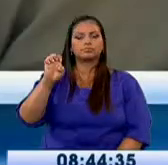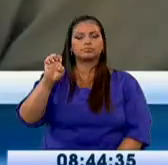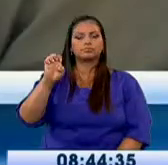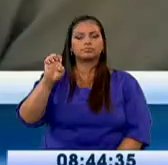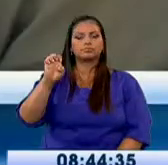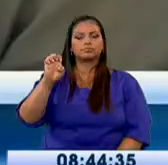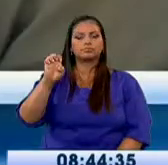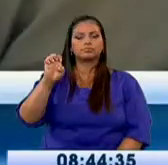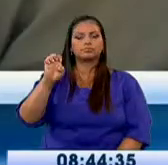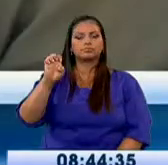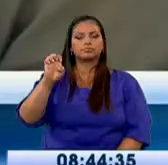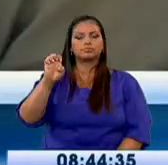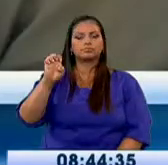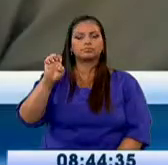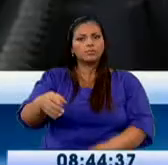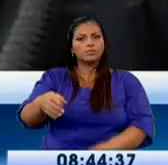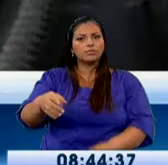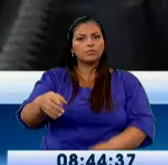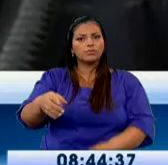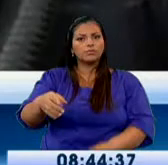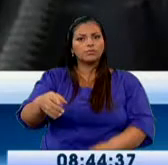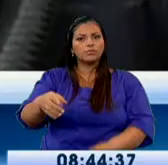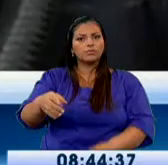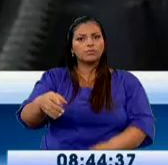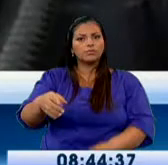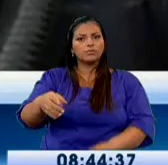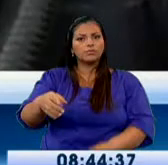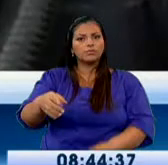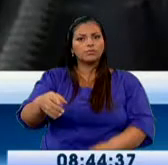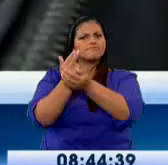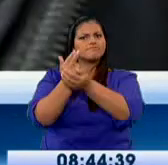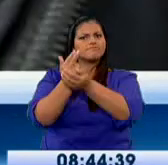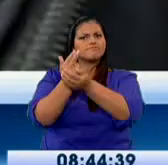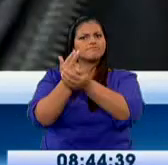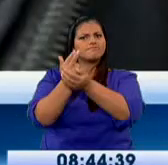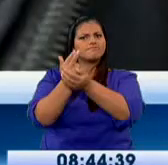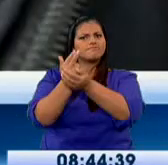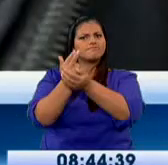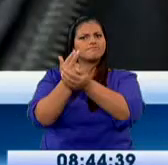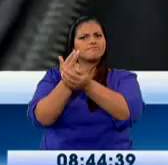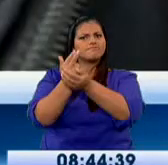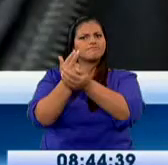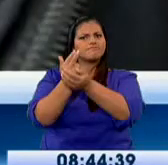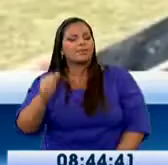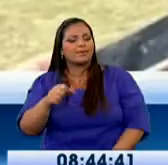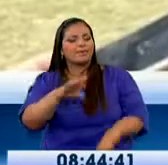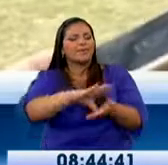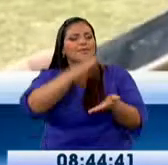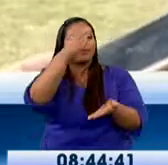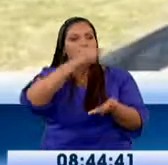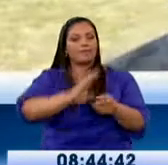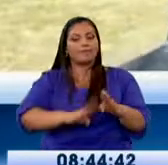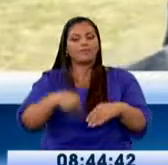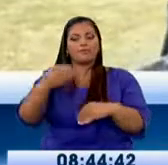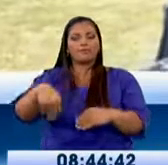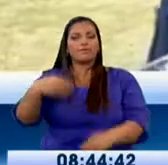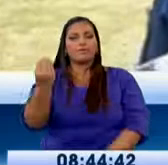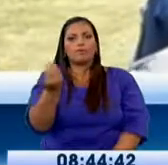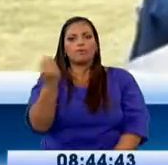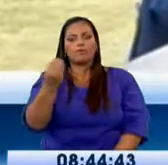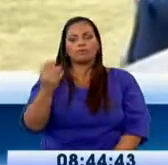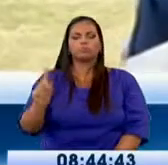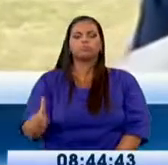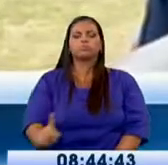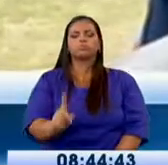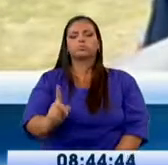uniformados encontraron un arma de fuego en posesión de un adolescente que rondaba por un colegio de la ciudad. Se procedió a encontrar en el interior de uno de ellos, en el interior de su